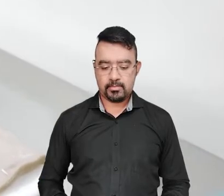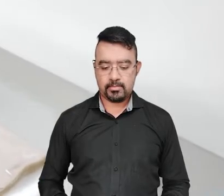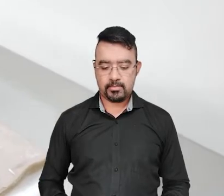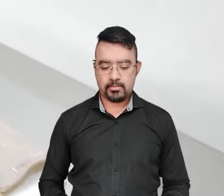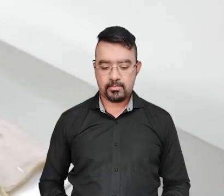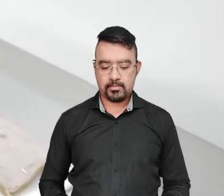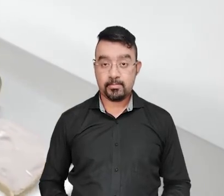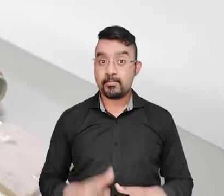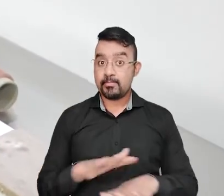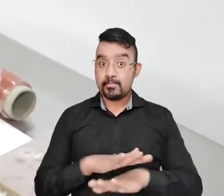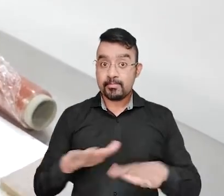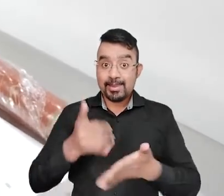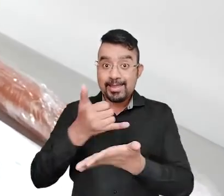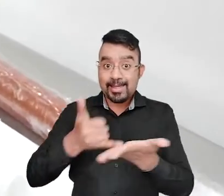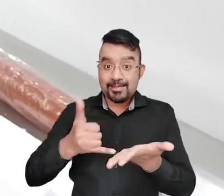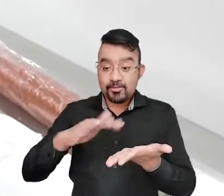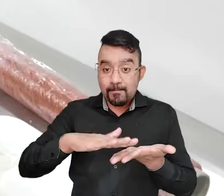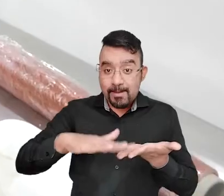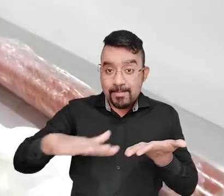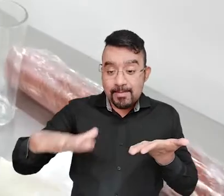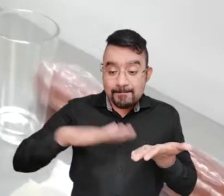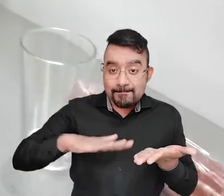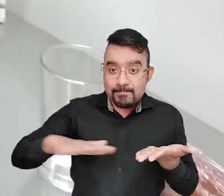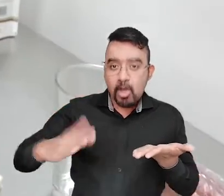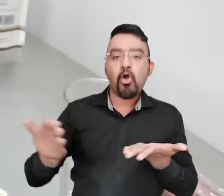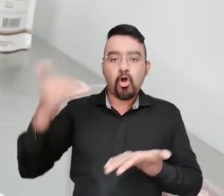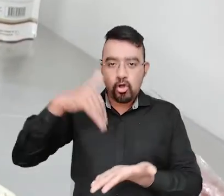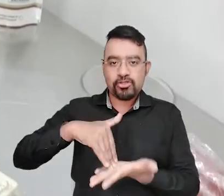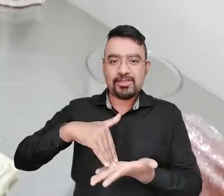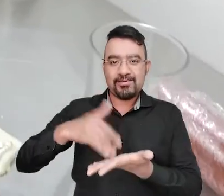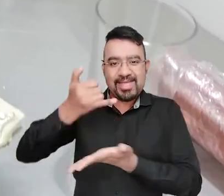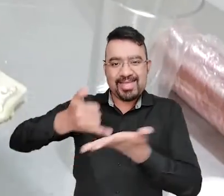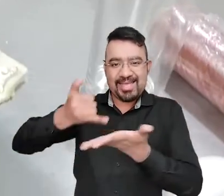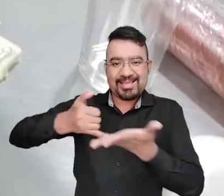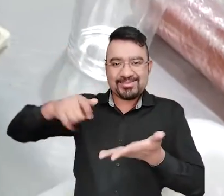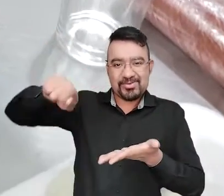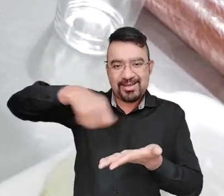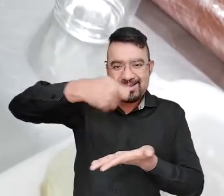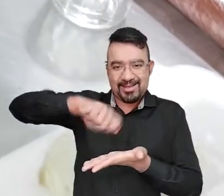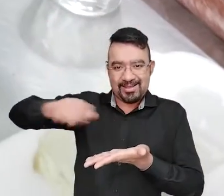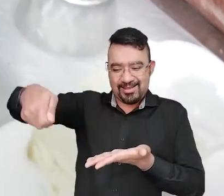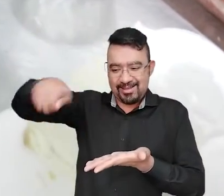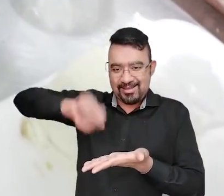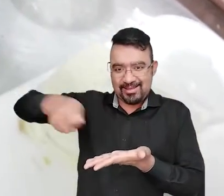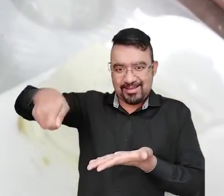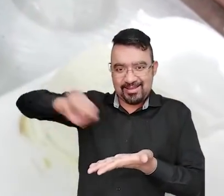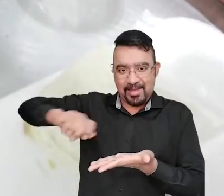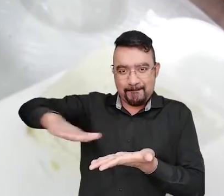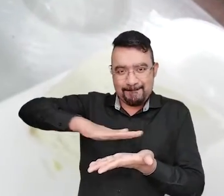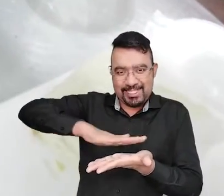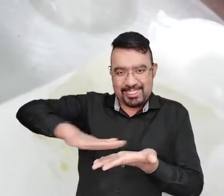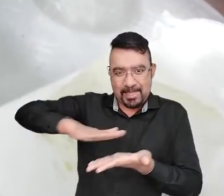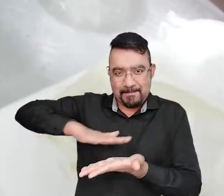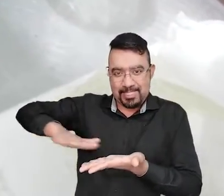Y volvemos a untarle con estas tajitas para que nos quede bien compacto el rollito.